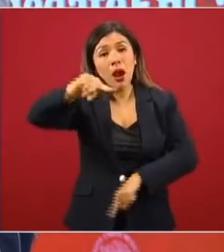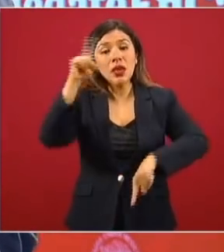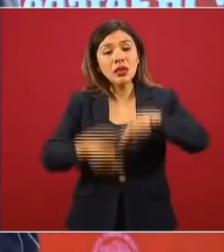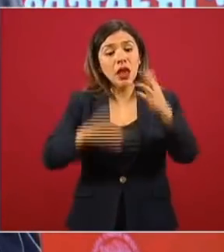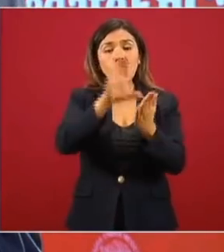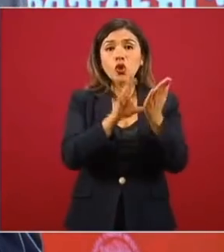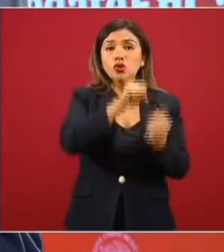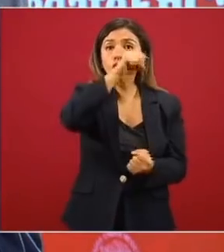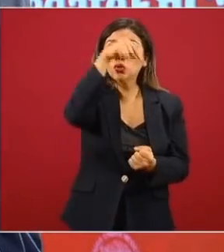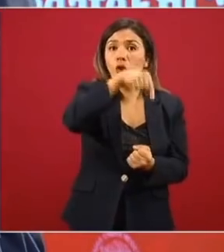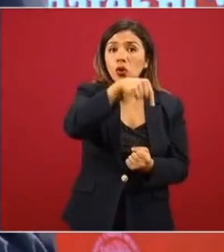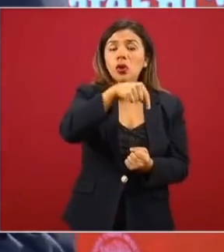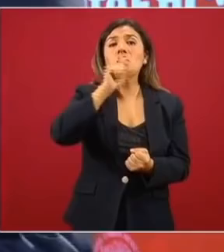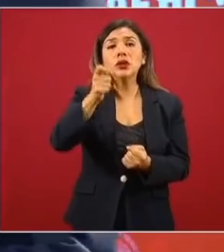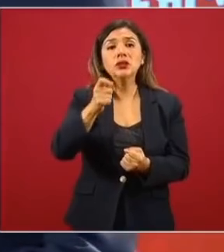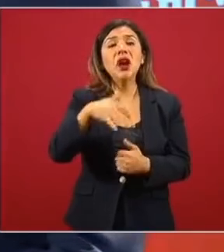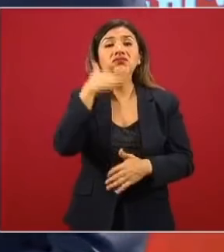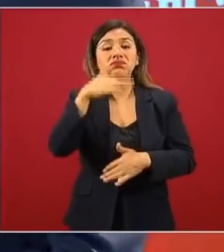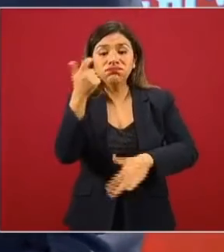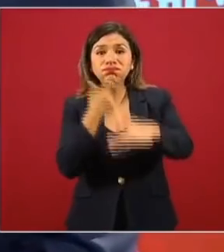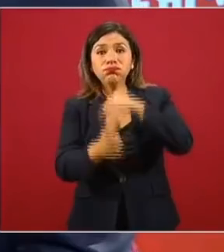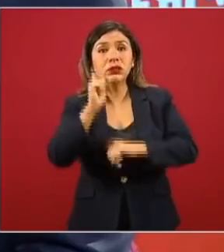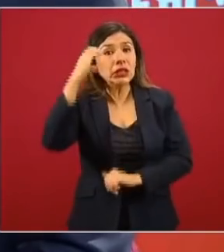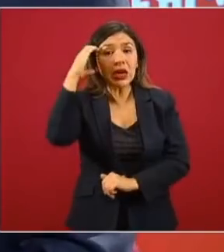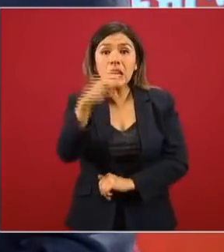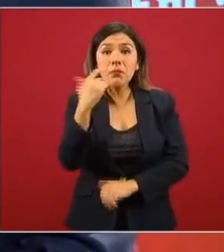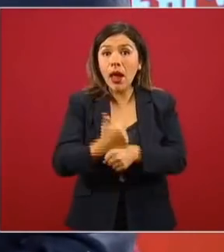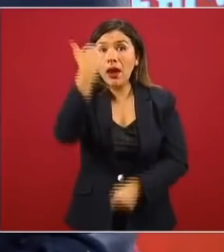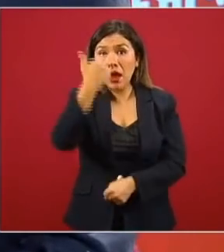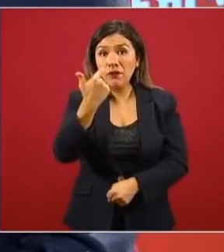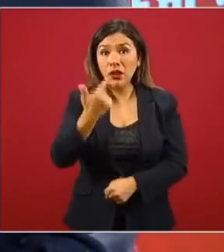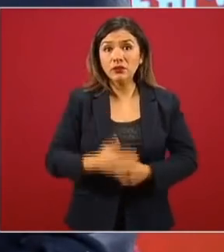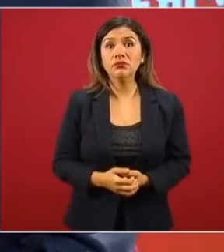Constitución de que la corrupción es delito grave.